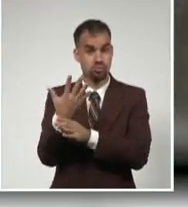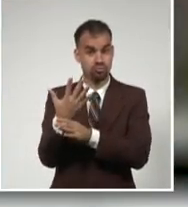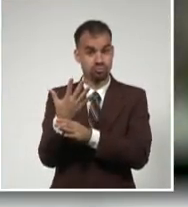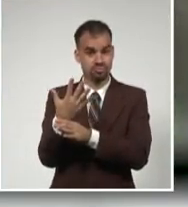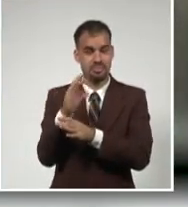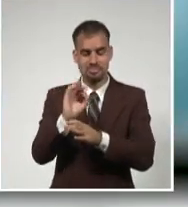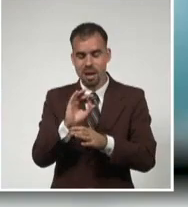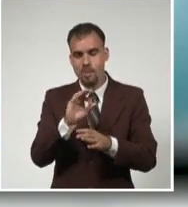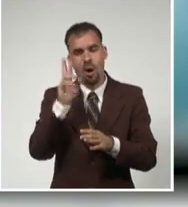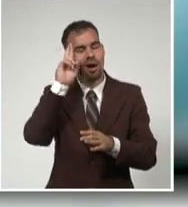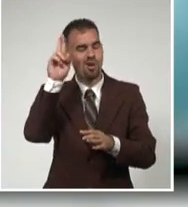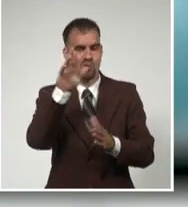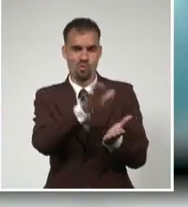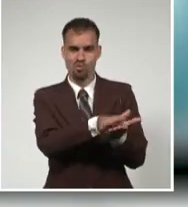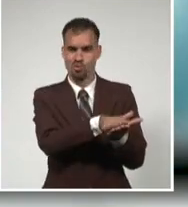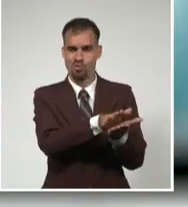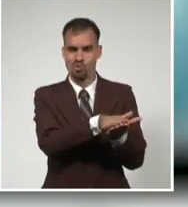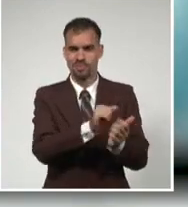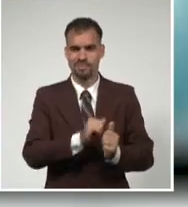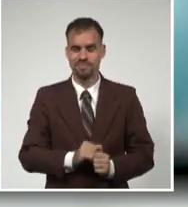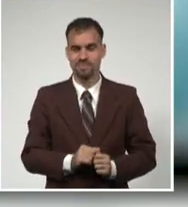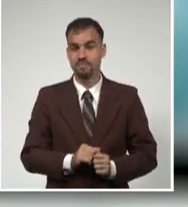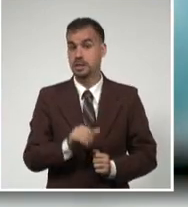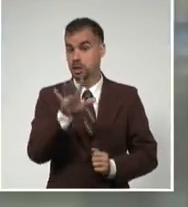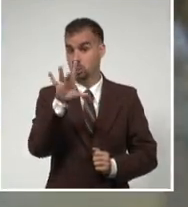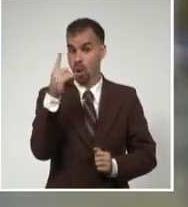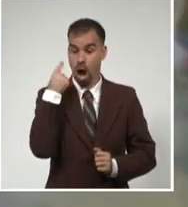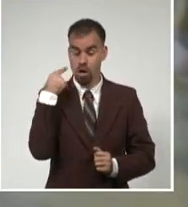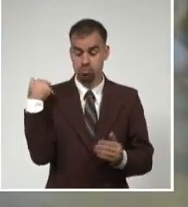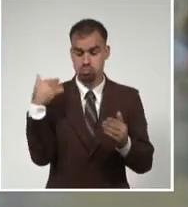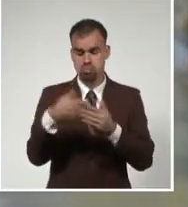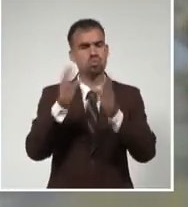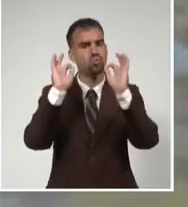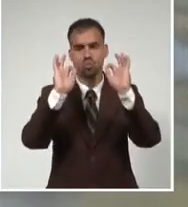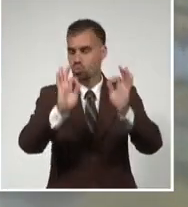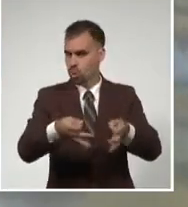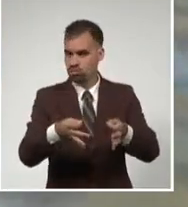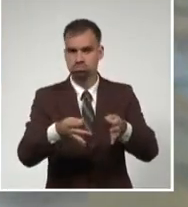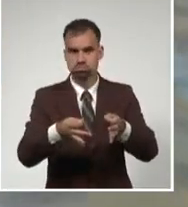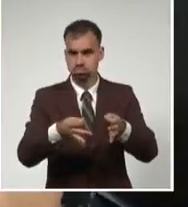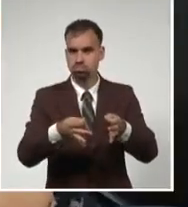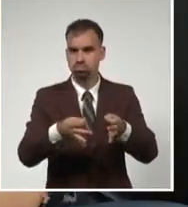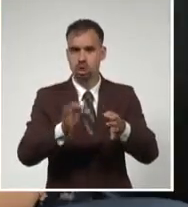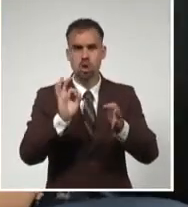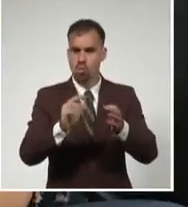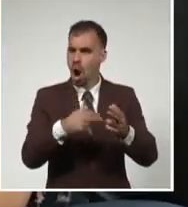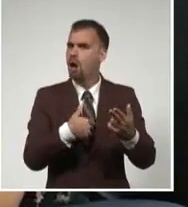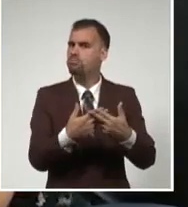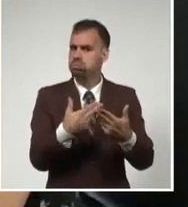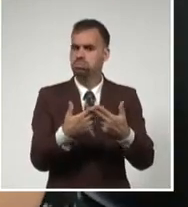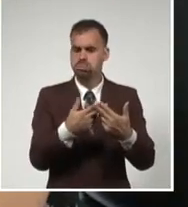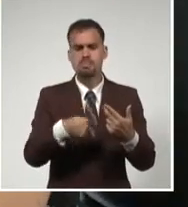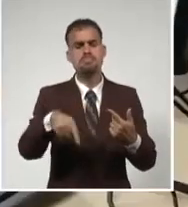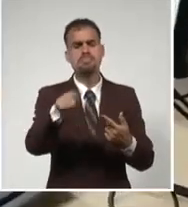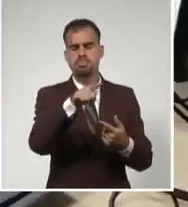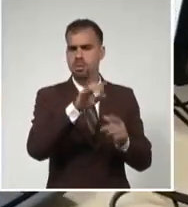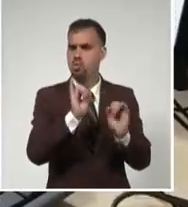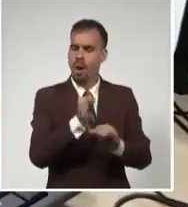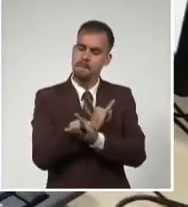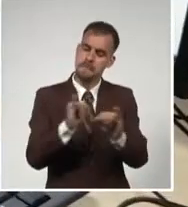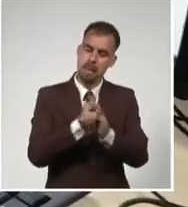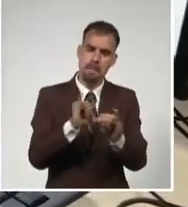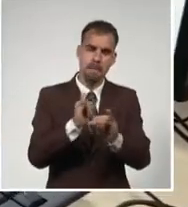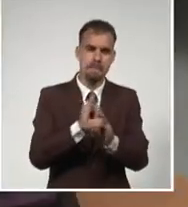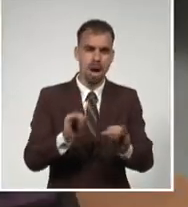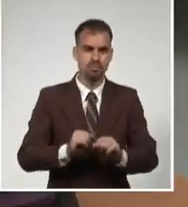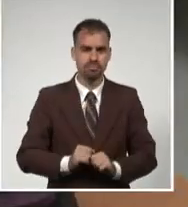archivos. 59 años con el mismo vigor. 59 años con igual fidelidad a quienes nunca faltan a su cita. Un